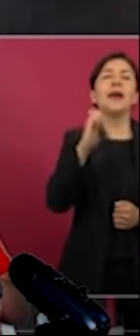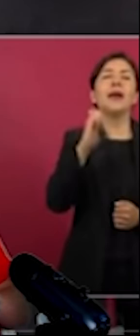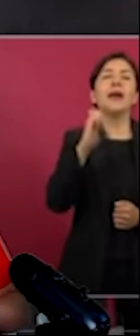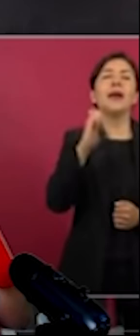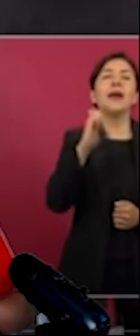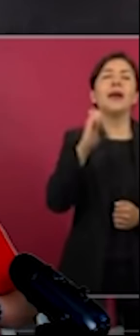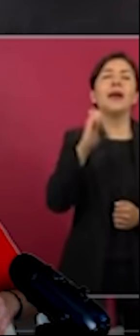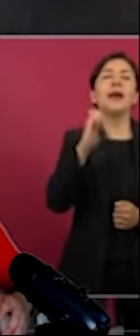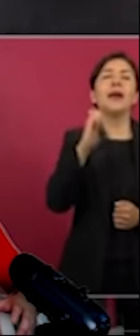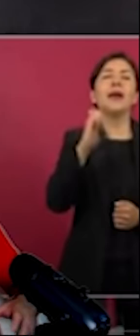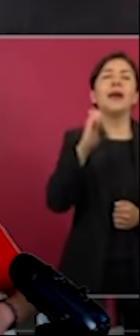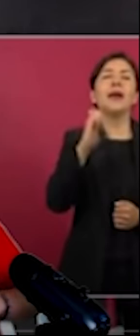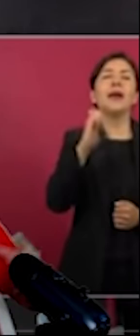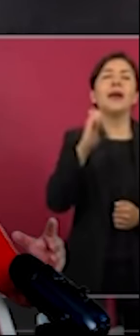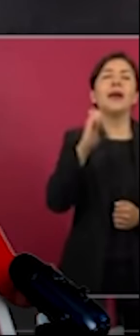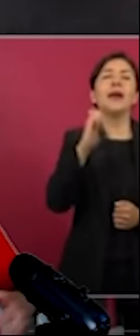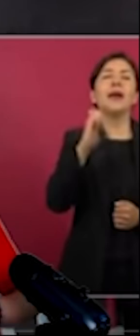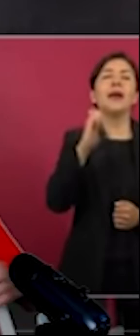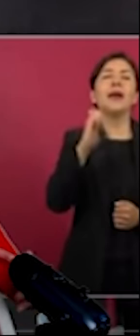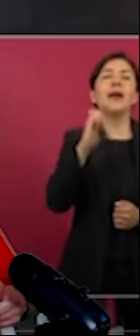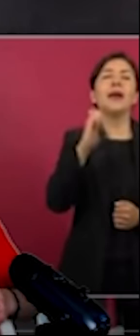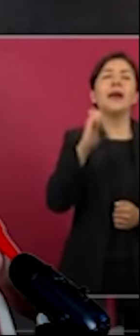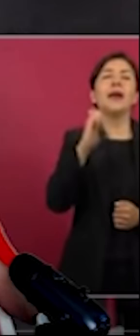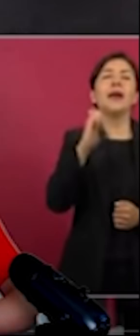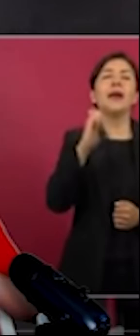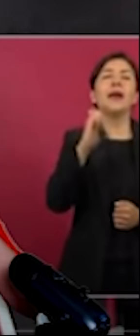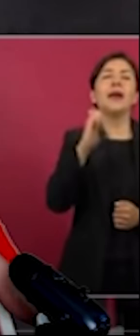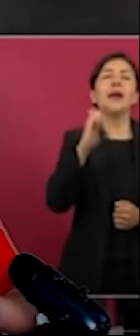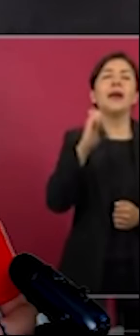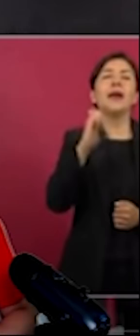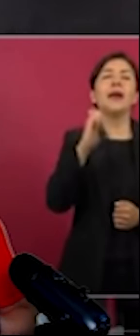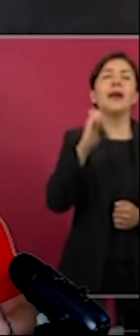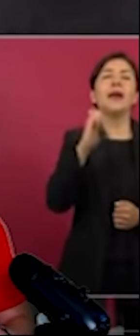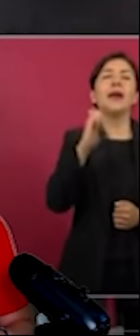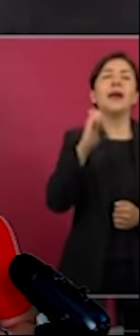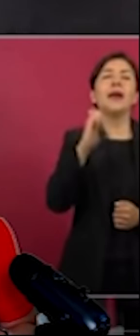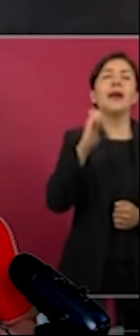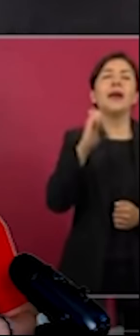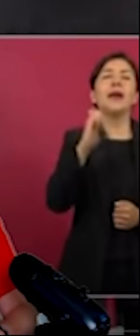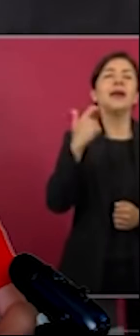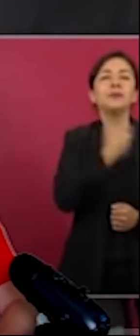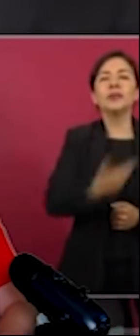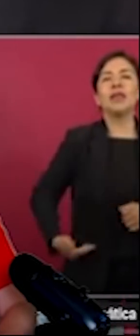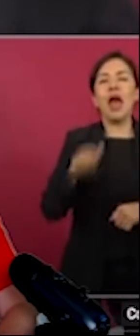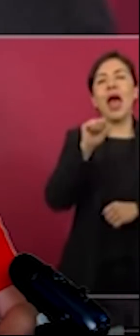el día de hoy, y es que todos estos intereses nos están haciendo lo que al viento a Juárez. Veamos el video.